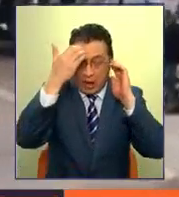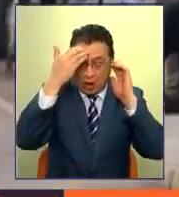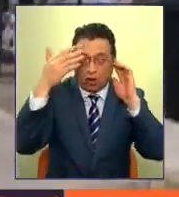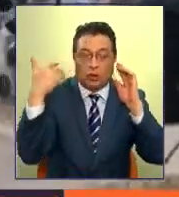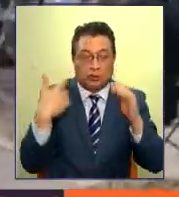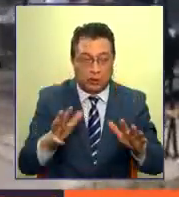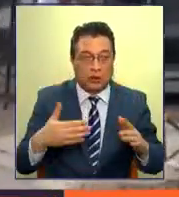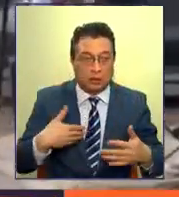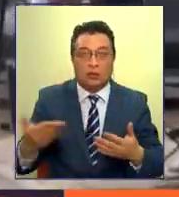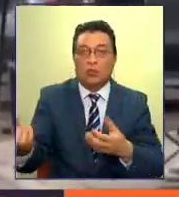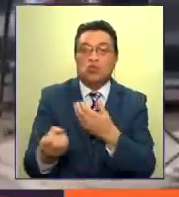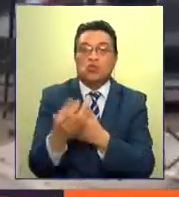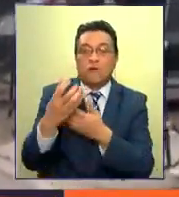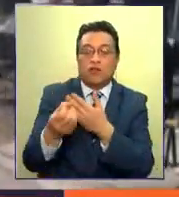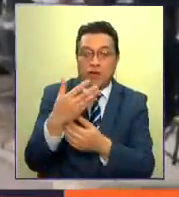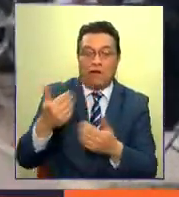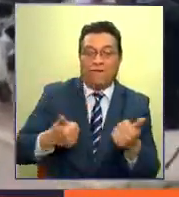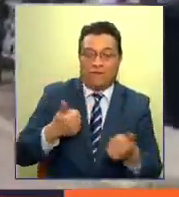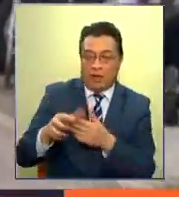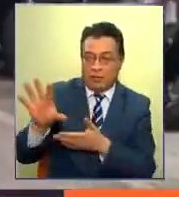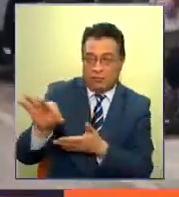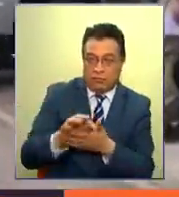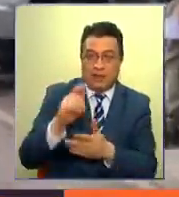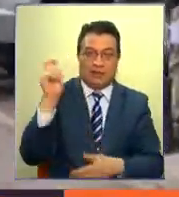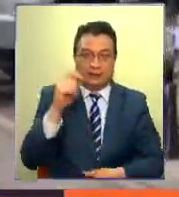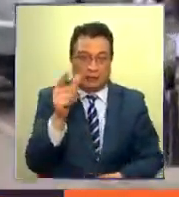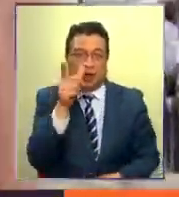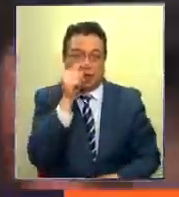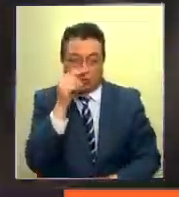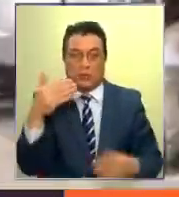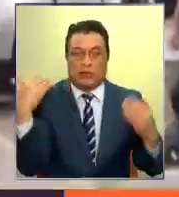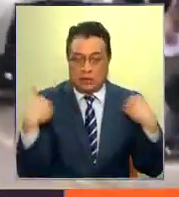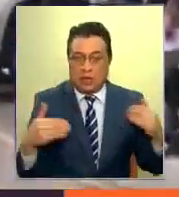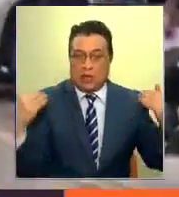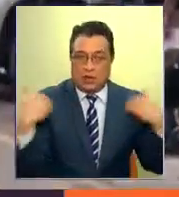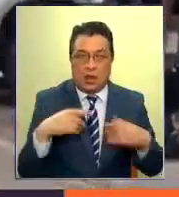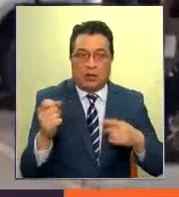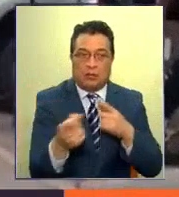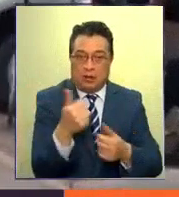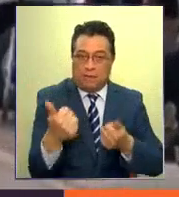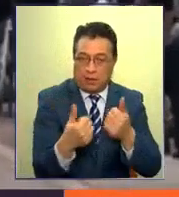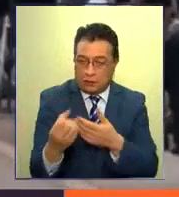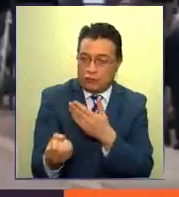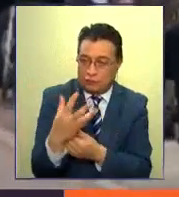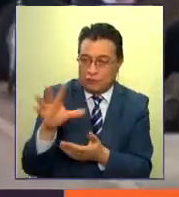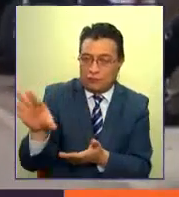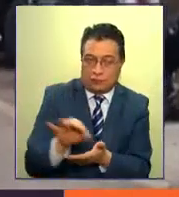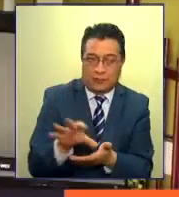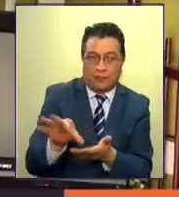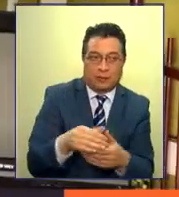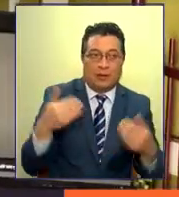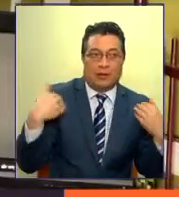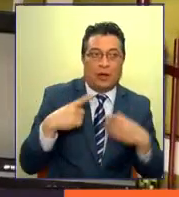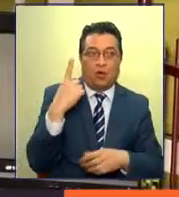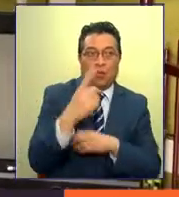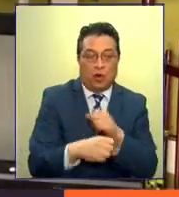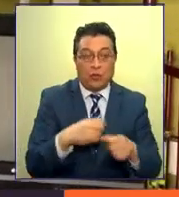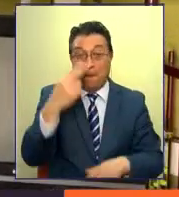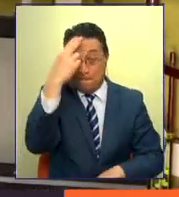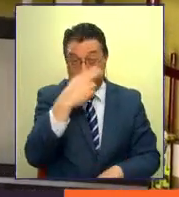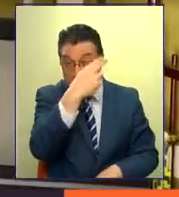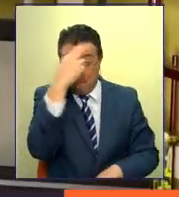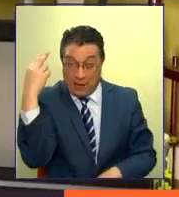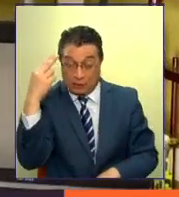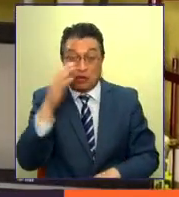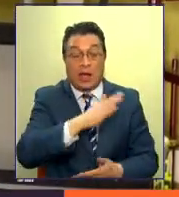recepción de bailarines nuevos, septiembre, octubre ya estamos ensayando con los primeros bailarines que ingresan ese año, ya marzo